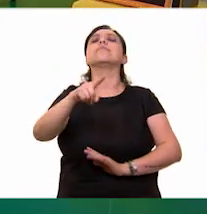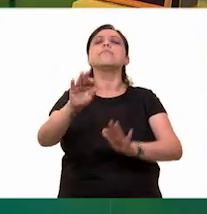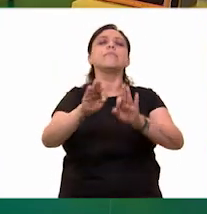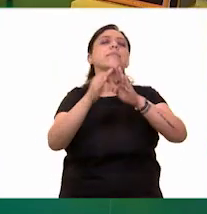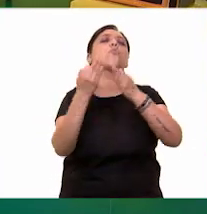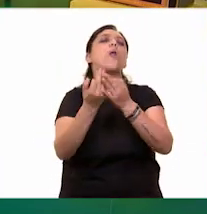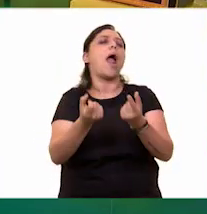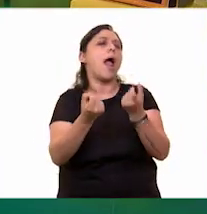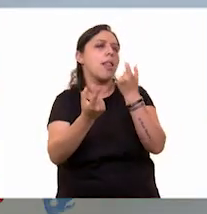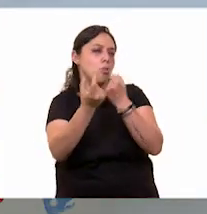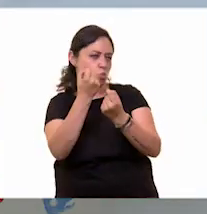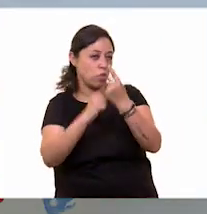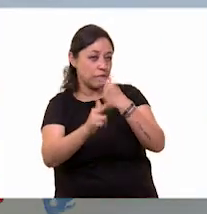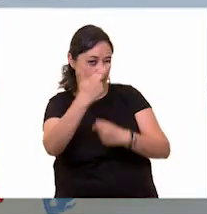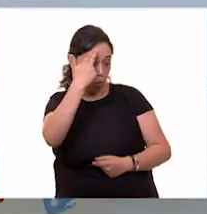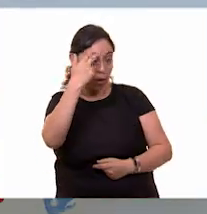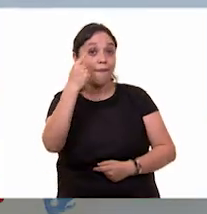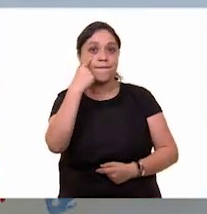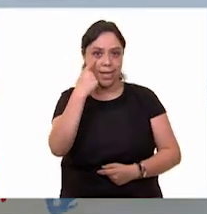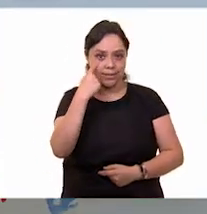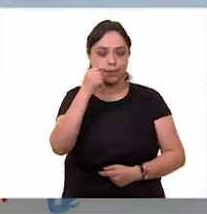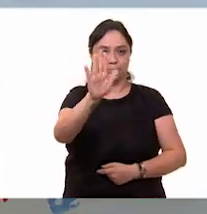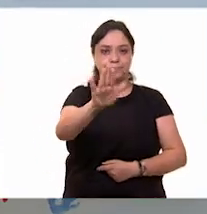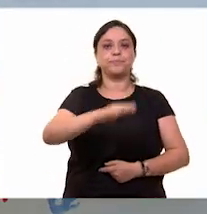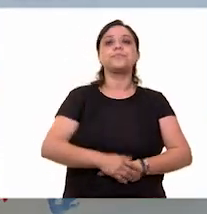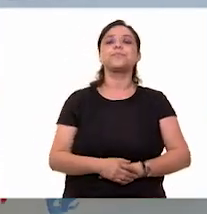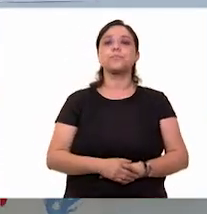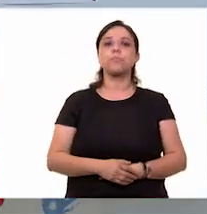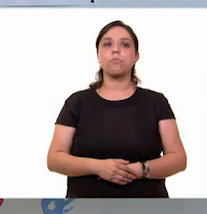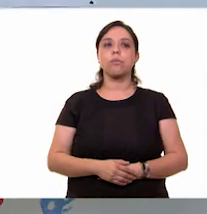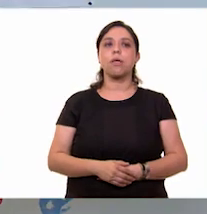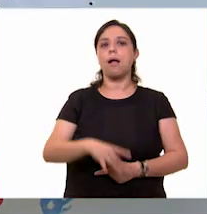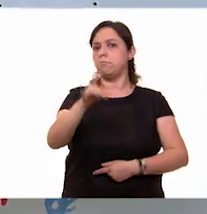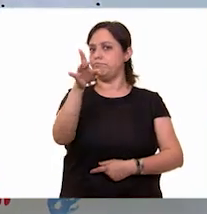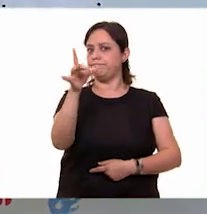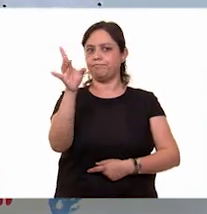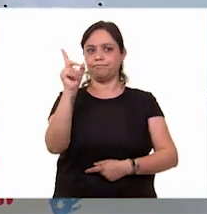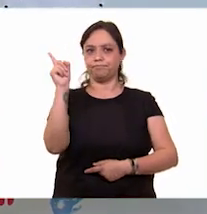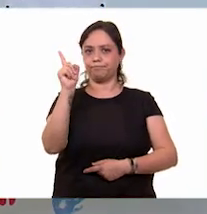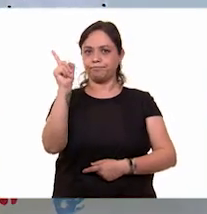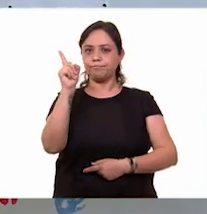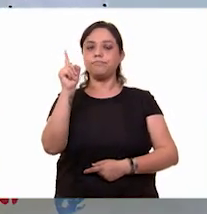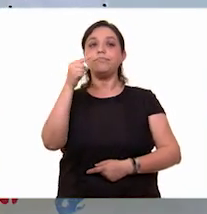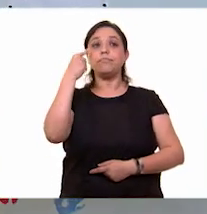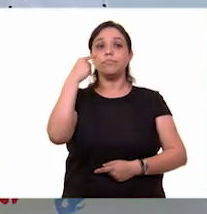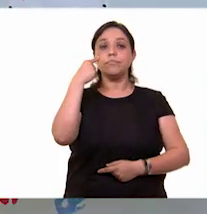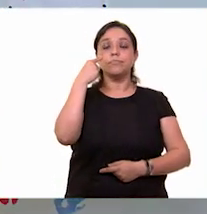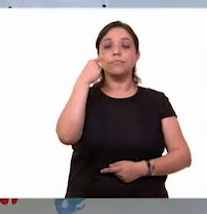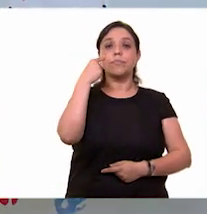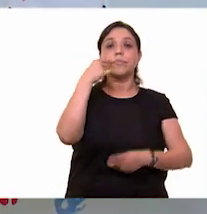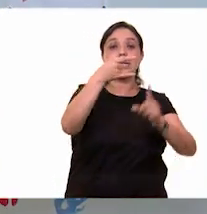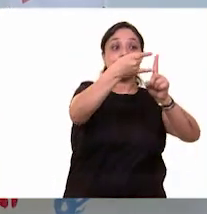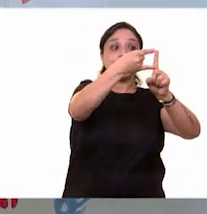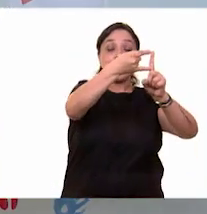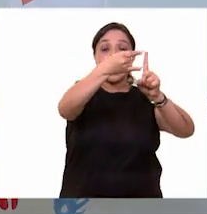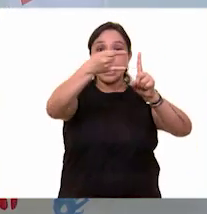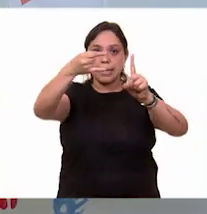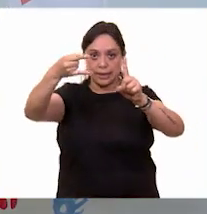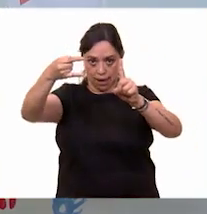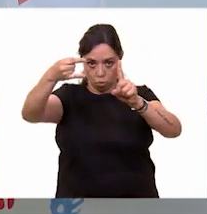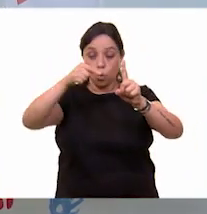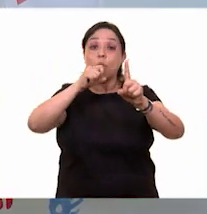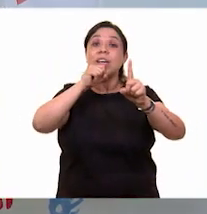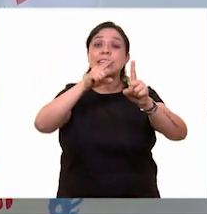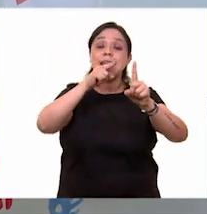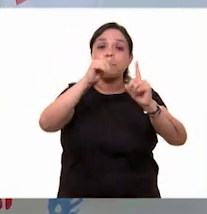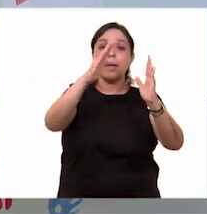¿te parece? Me parece muy bien. Bien, entonces, ya recordamos que este es un romboide y un rectángulo, ¿de acuerdo?